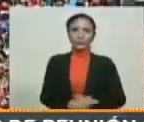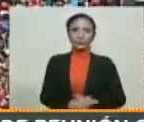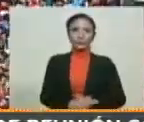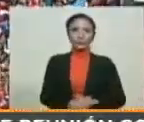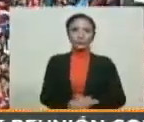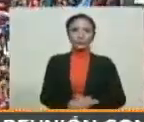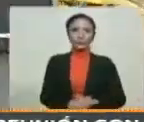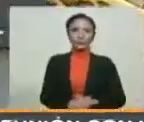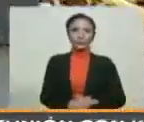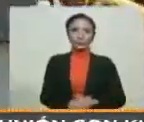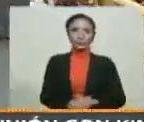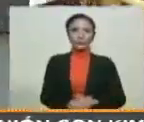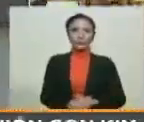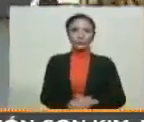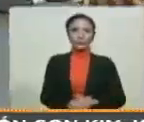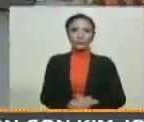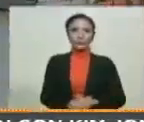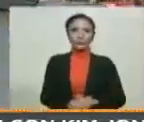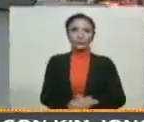vamos a prepararnos